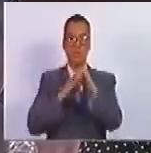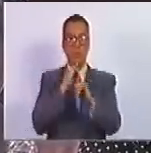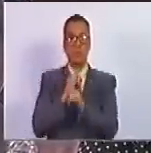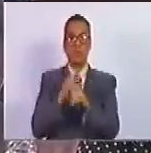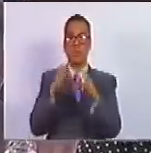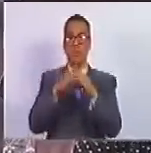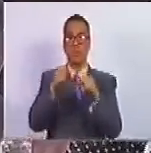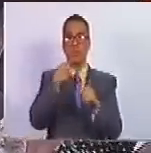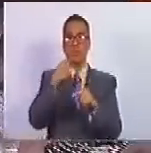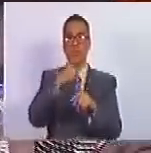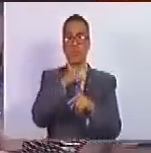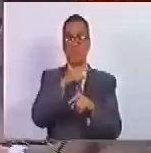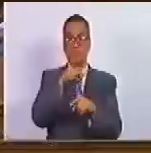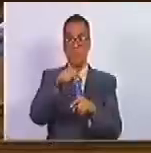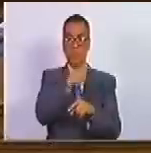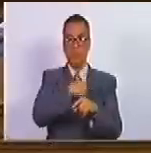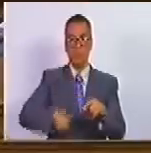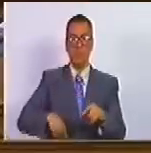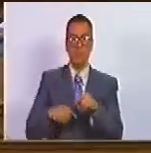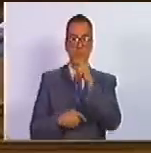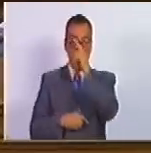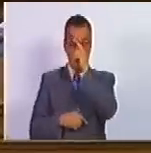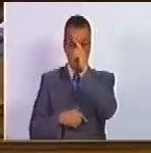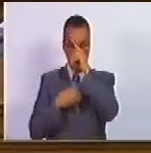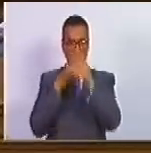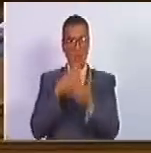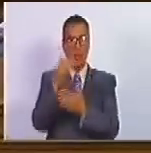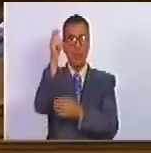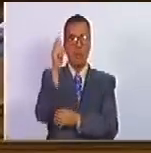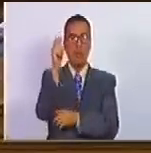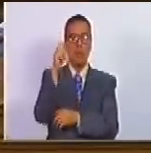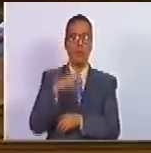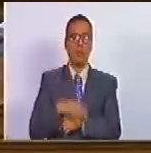Es todo, señor presidente. Gracias, diputado.